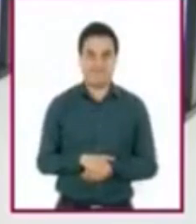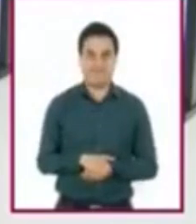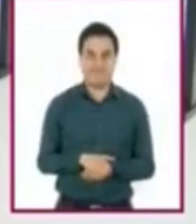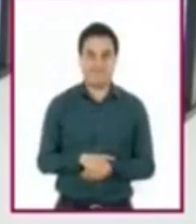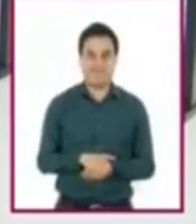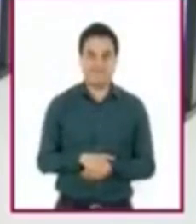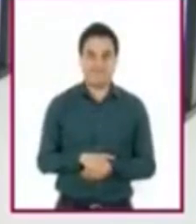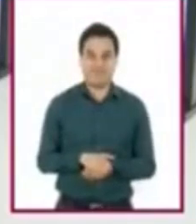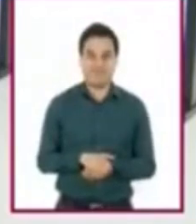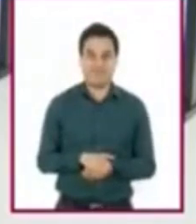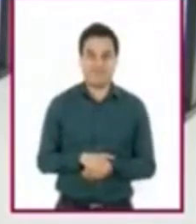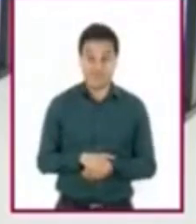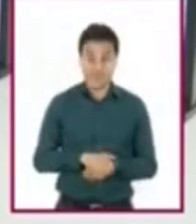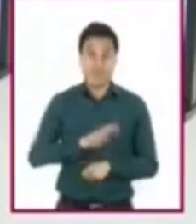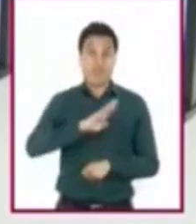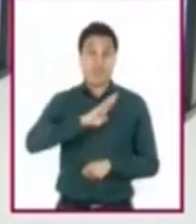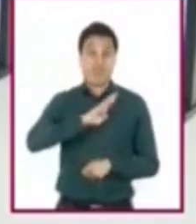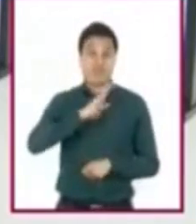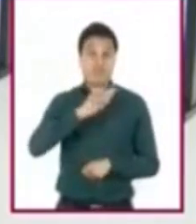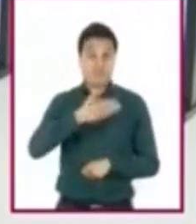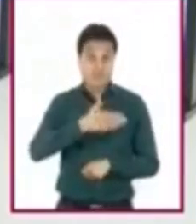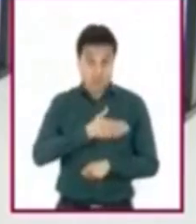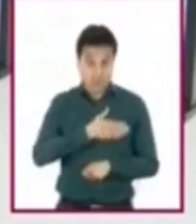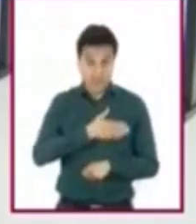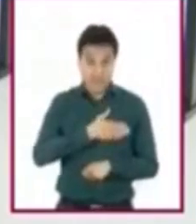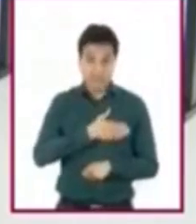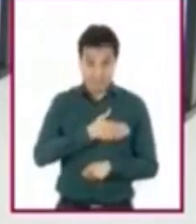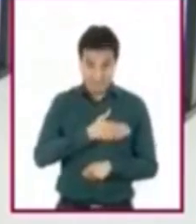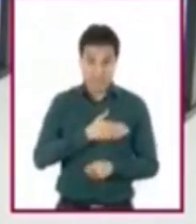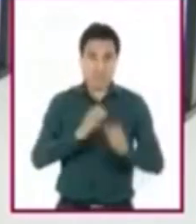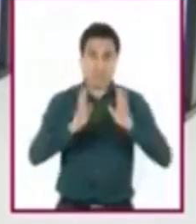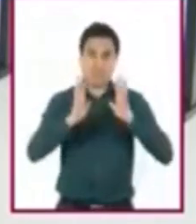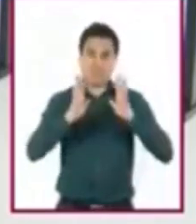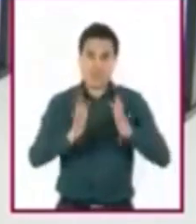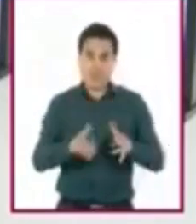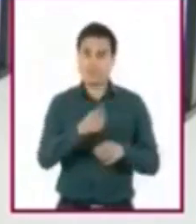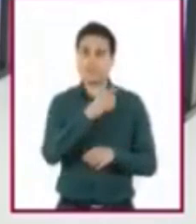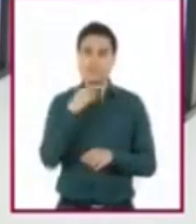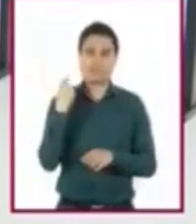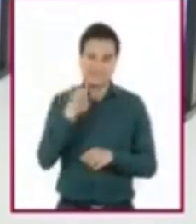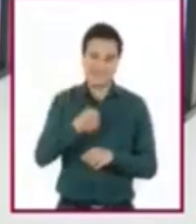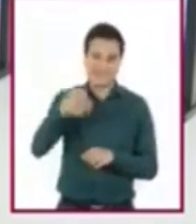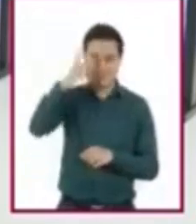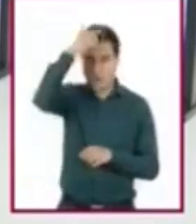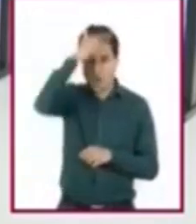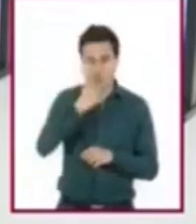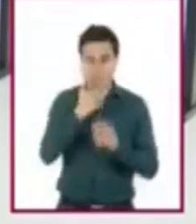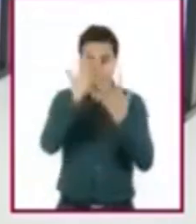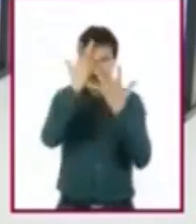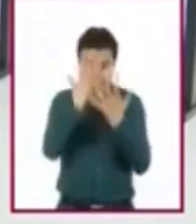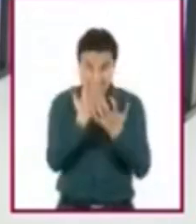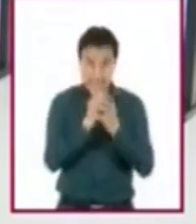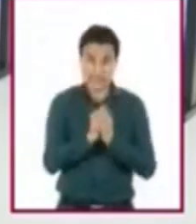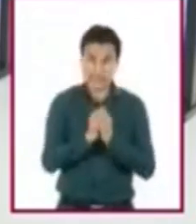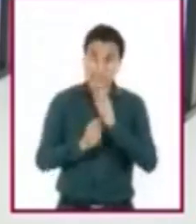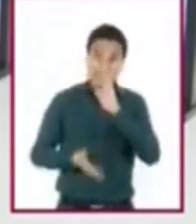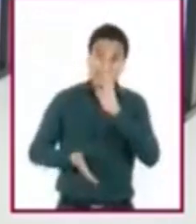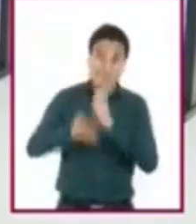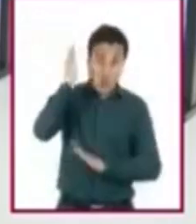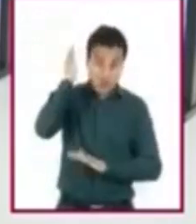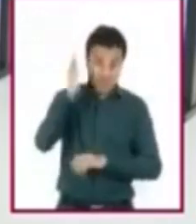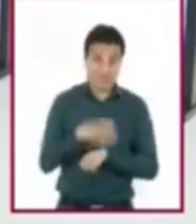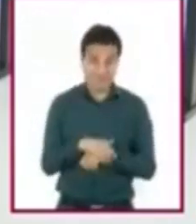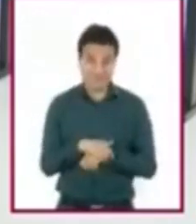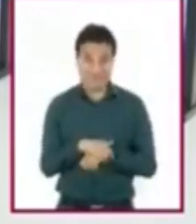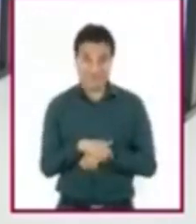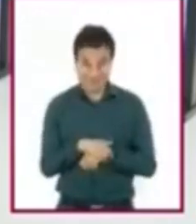Cuando se fueron los españoles de México, vencidos en la llamada Noche Triste, y aún no se preparaban los españoles contra nosotros antes